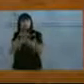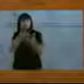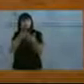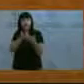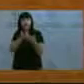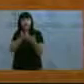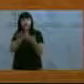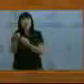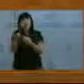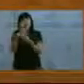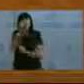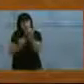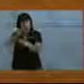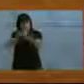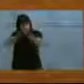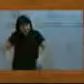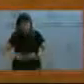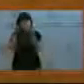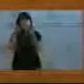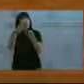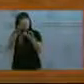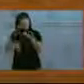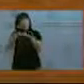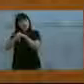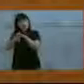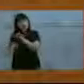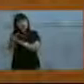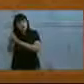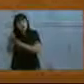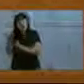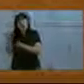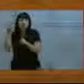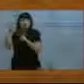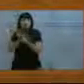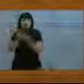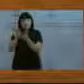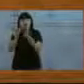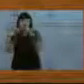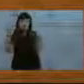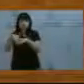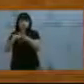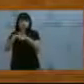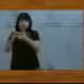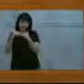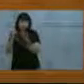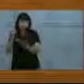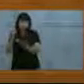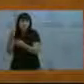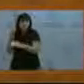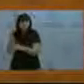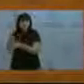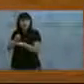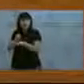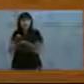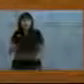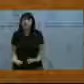económica de la comunidad y generar recursos que mantengan los servicios públicos esenciales. Son obvios los efectos